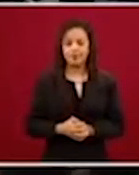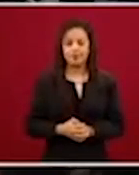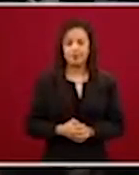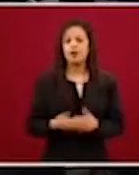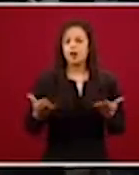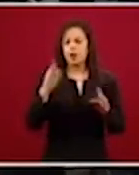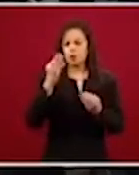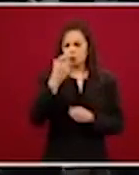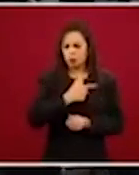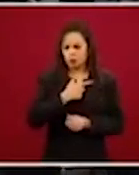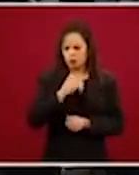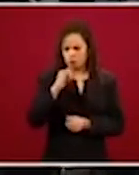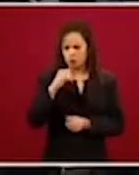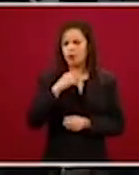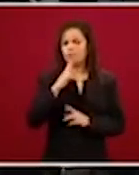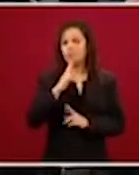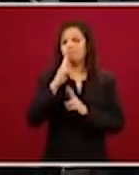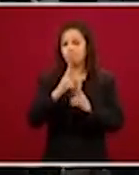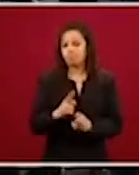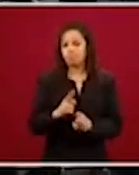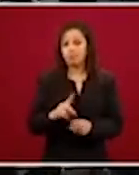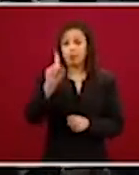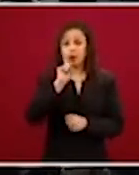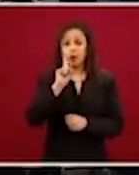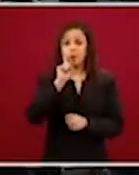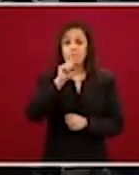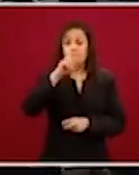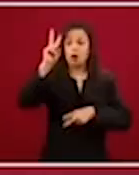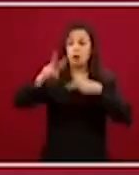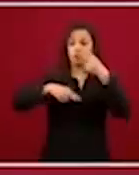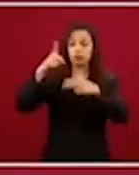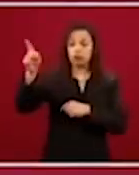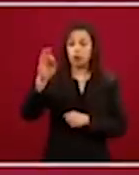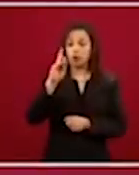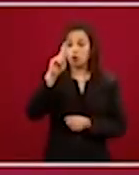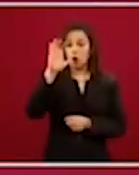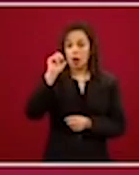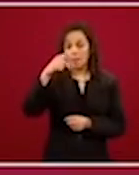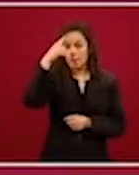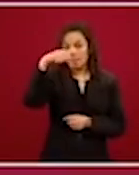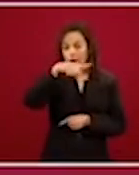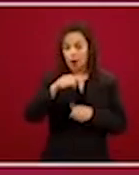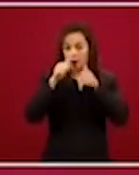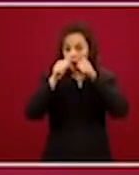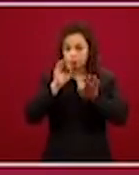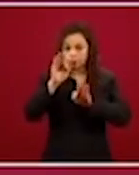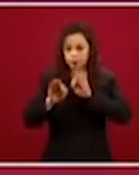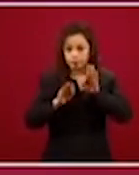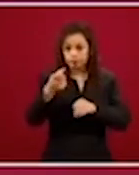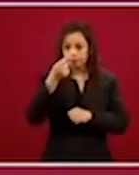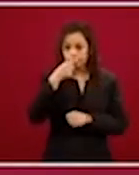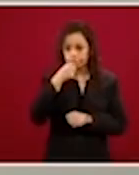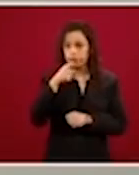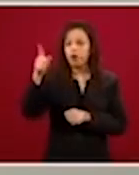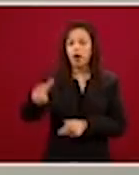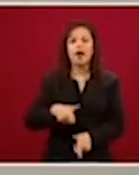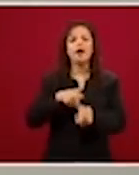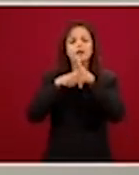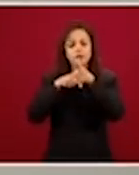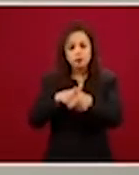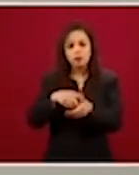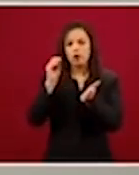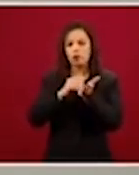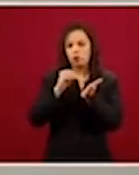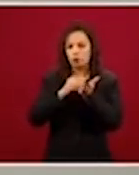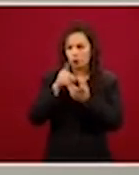eres con cáncer de mama que se atendían en fucam y que están todavía en tratamiento enfocan seguirán atendiéndose ahí y